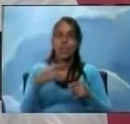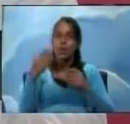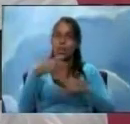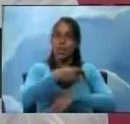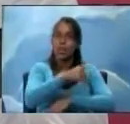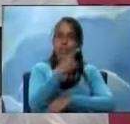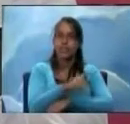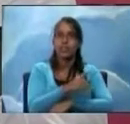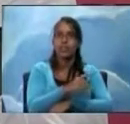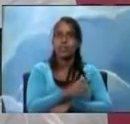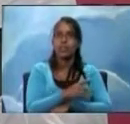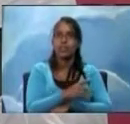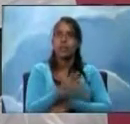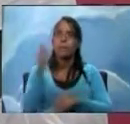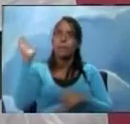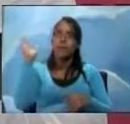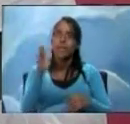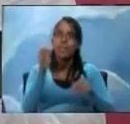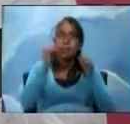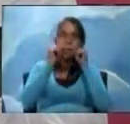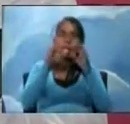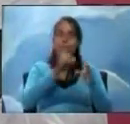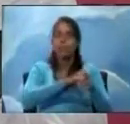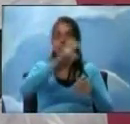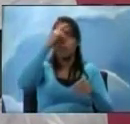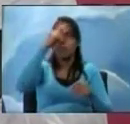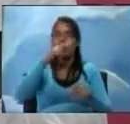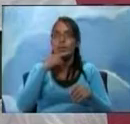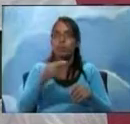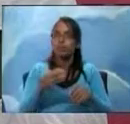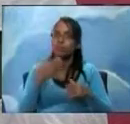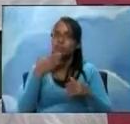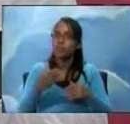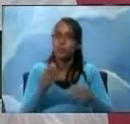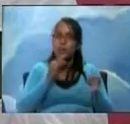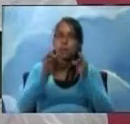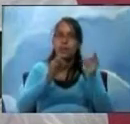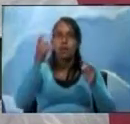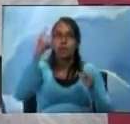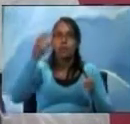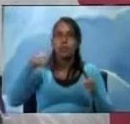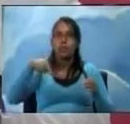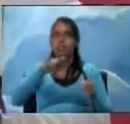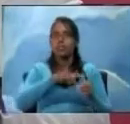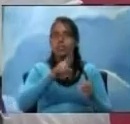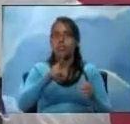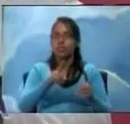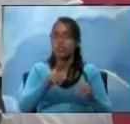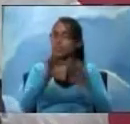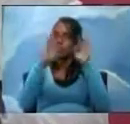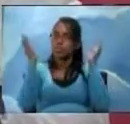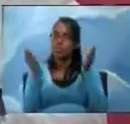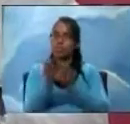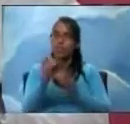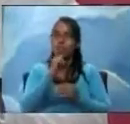lo de la derecha, venid bendito de mi Padre, heredad el reino preparado para vosotros desde la fundación